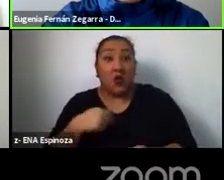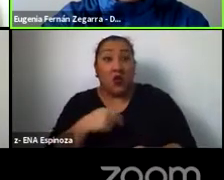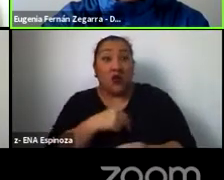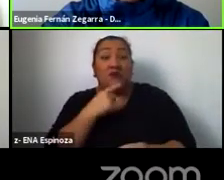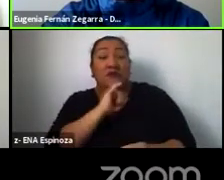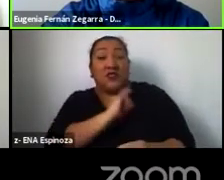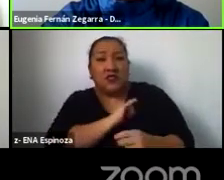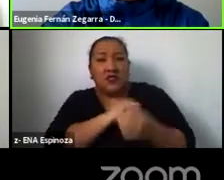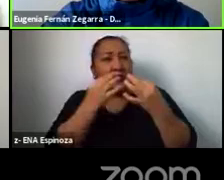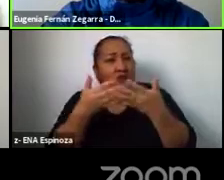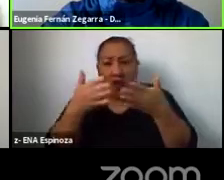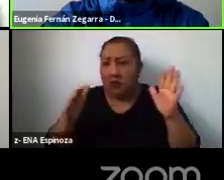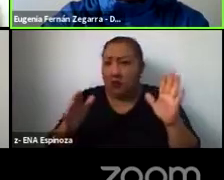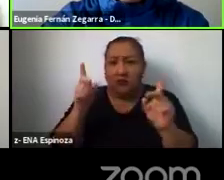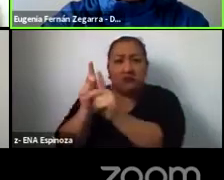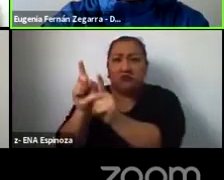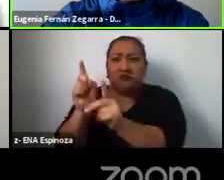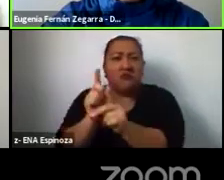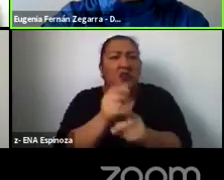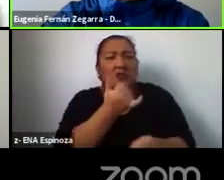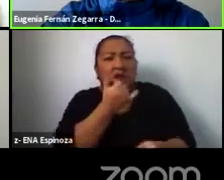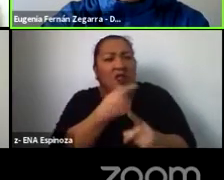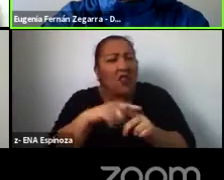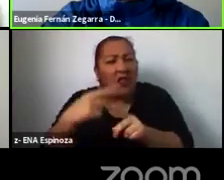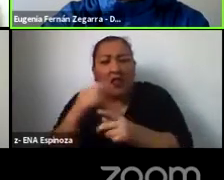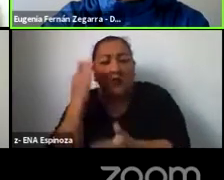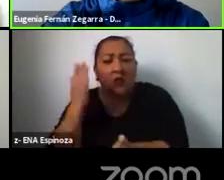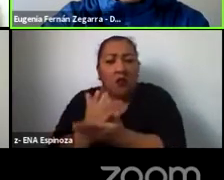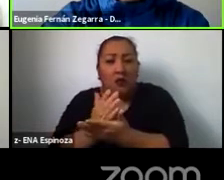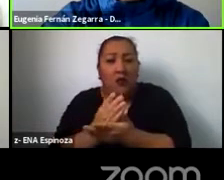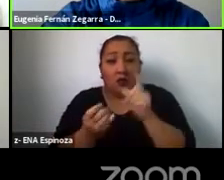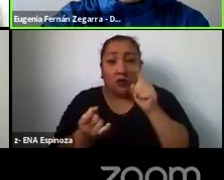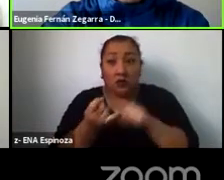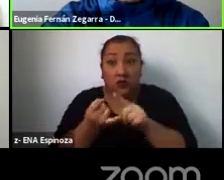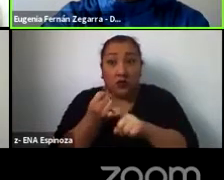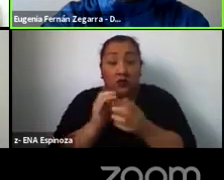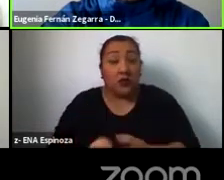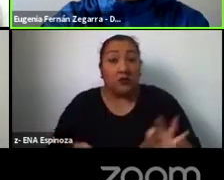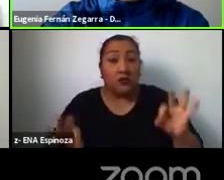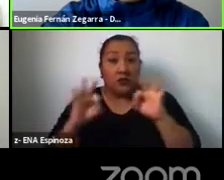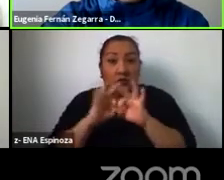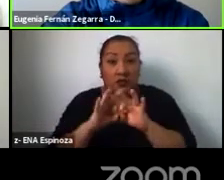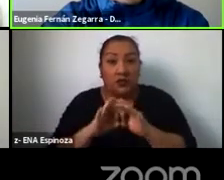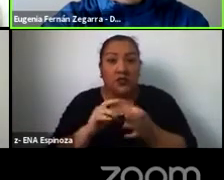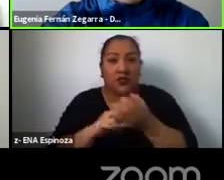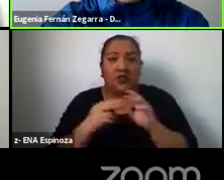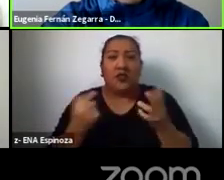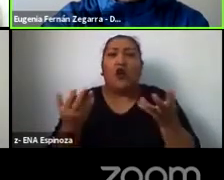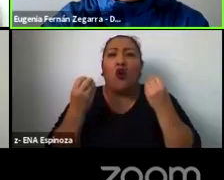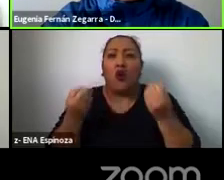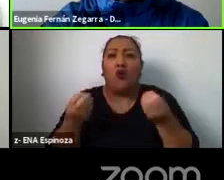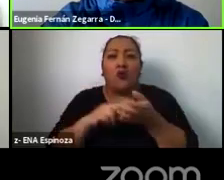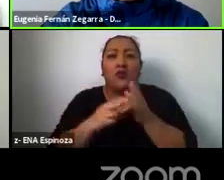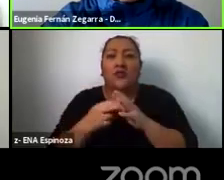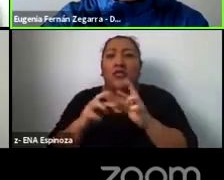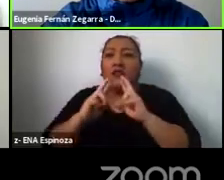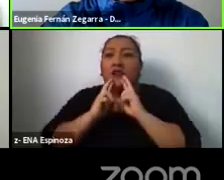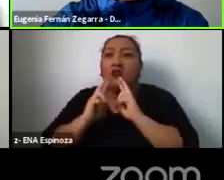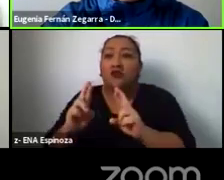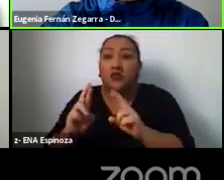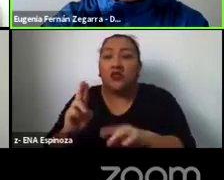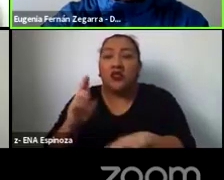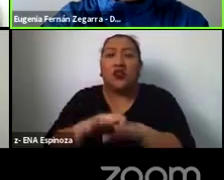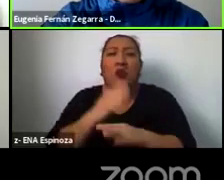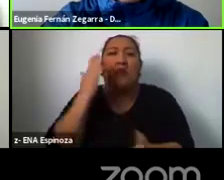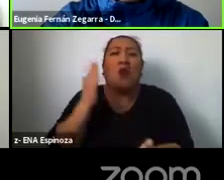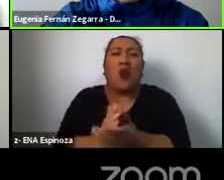mantenido alerta para enfrentar diversos escenarios. Uno de ellos, y de primer orden, el nivel de capacidad de respuesta del sistema